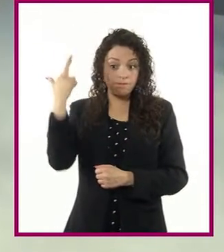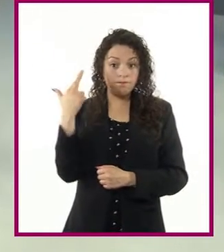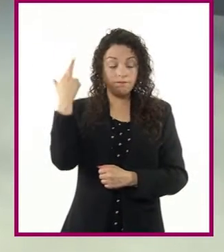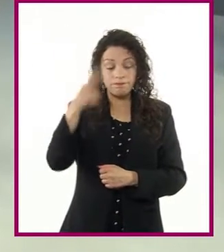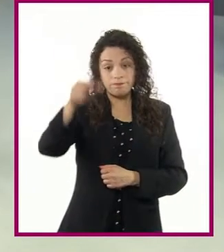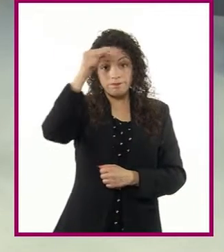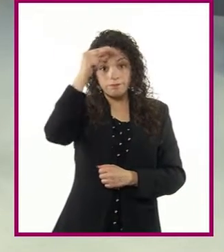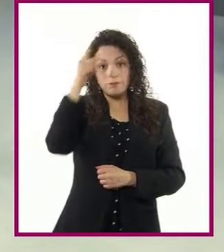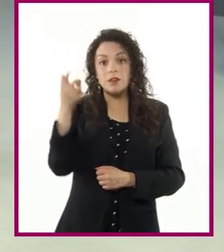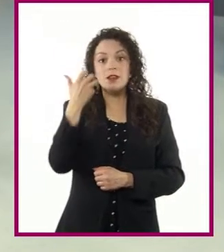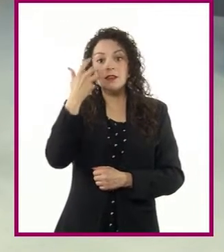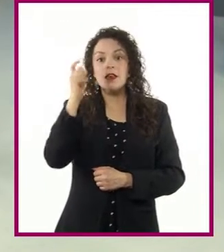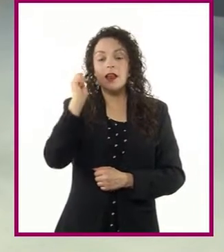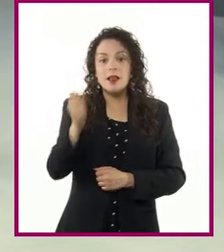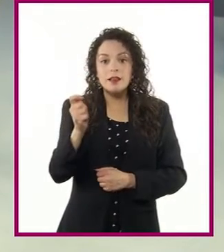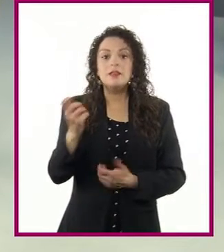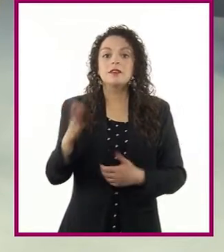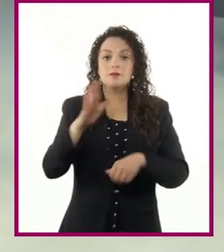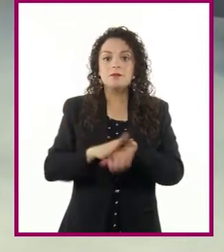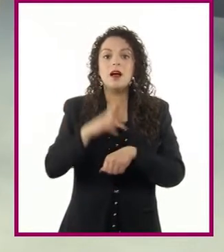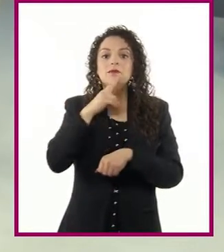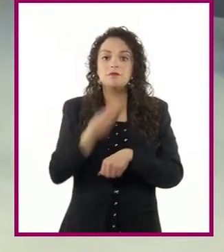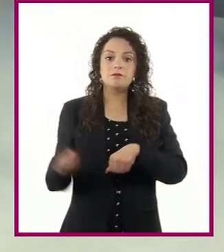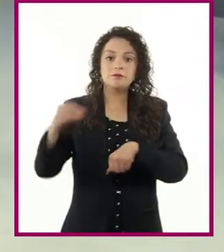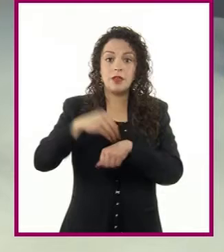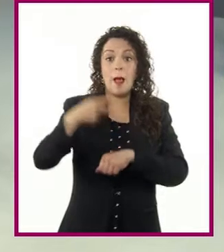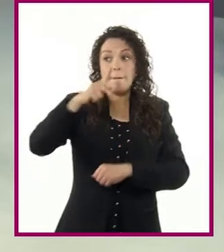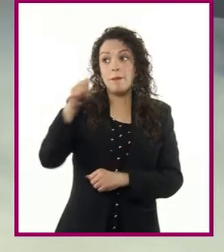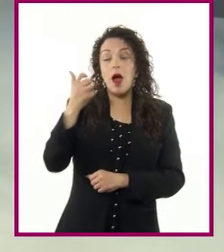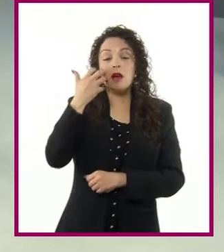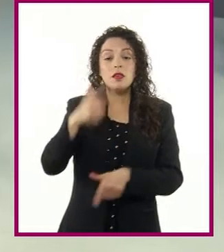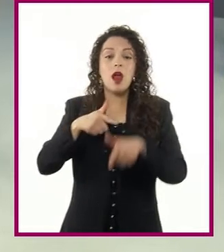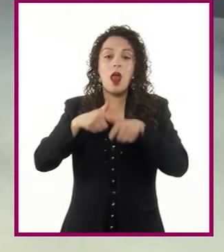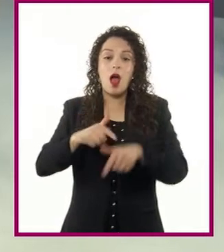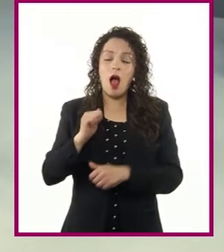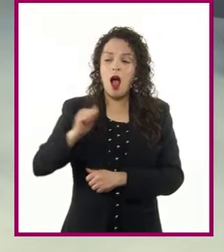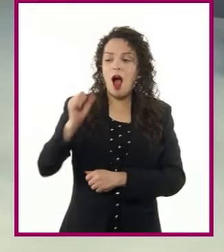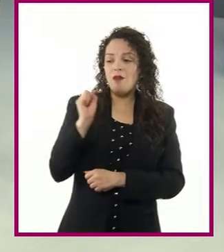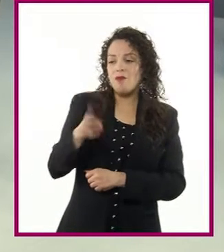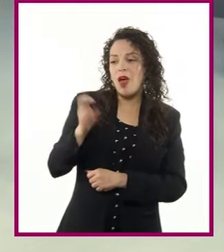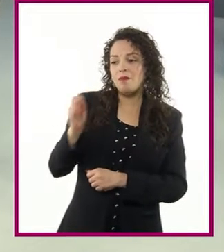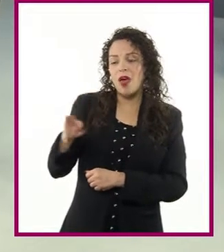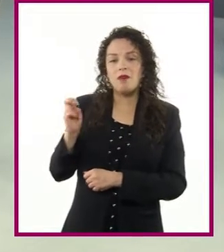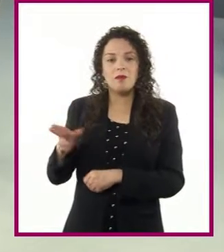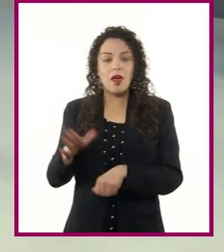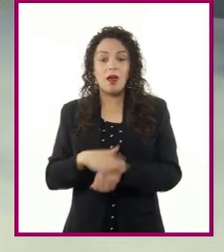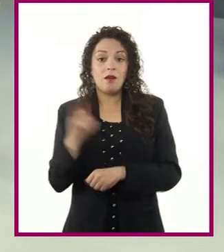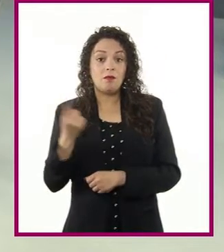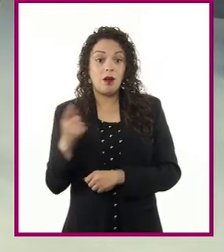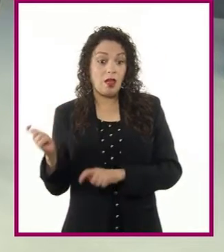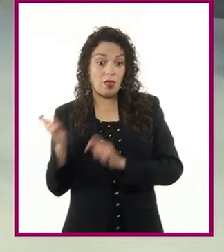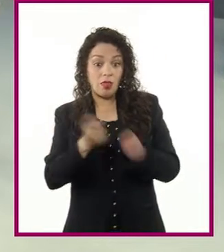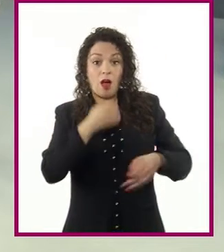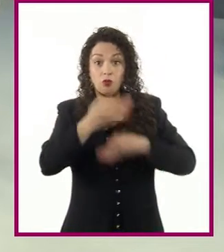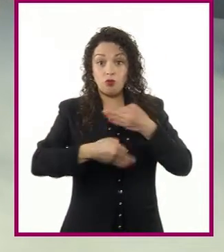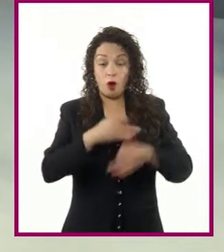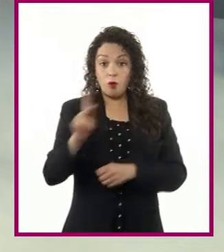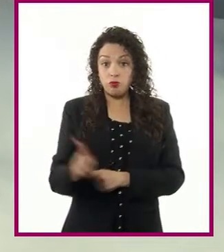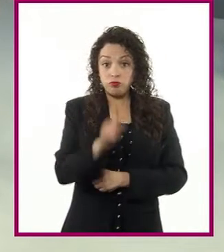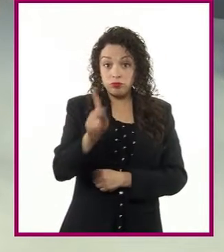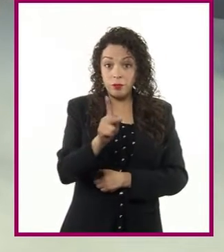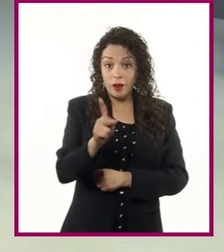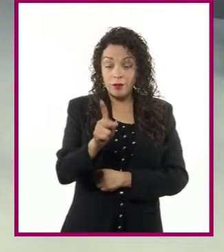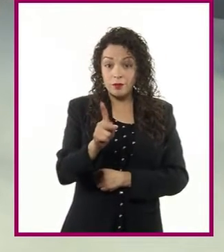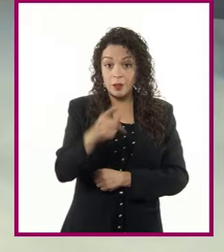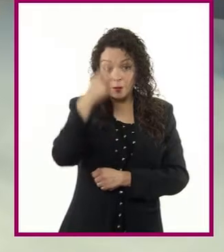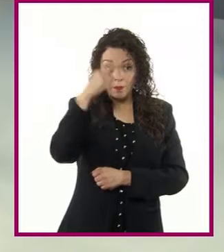sus reinos, pero tratando de mantener sus privilegios, ya que no les convenía del todo darle al pueblo la soberanía